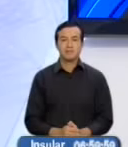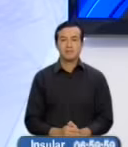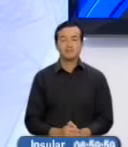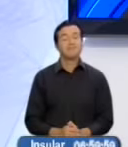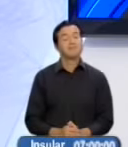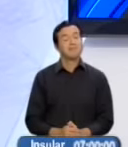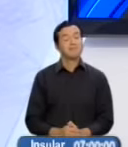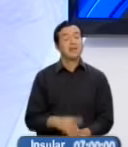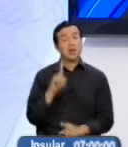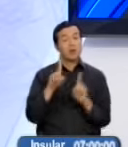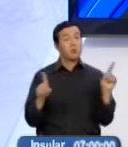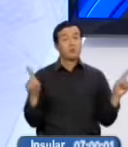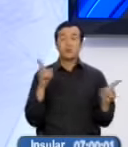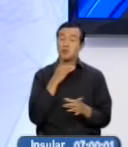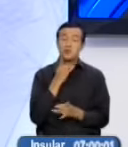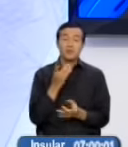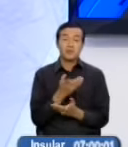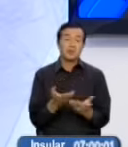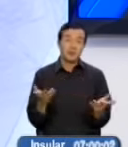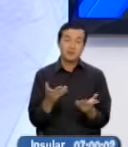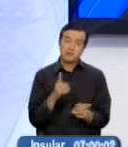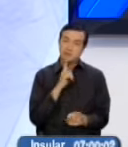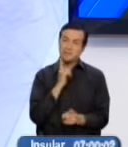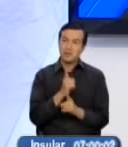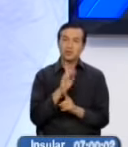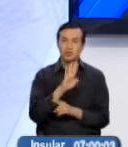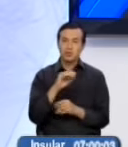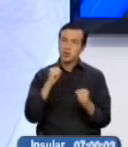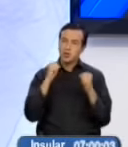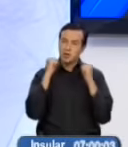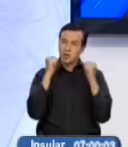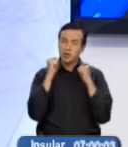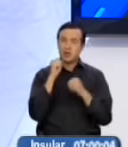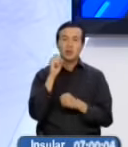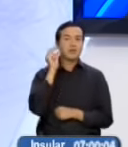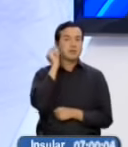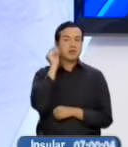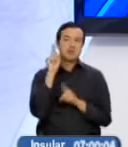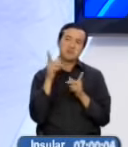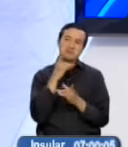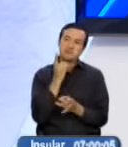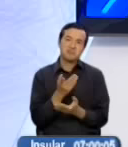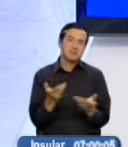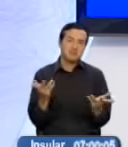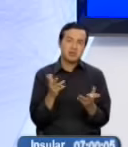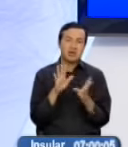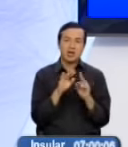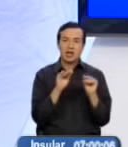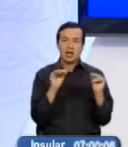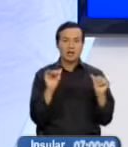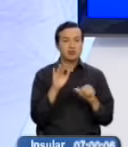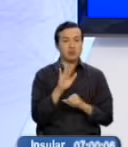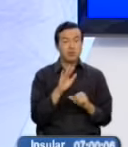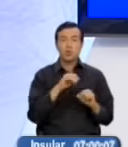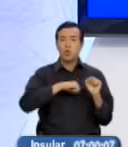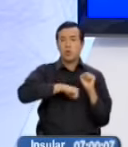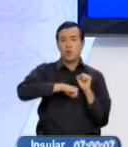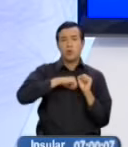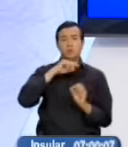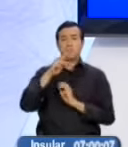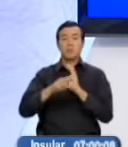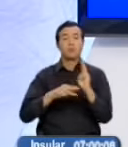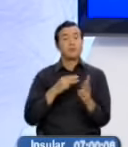Eso no les ha gustado a muchos que son lógicamente hinchas y fanáticos de CR7, pero la calidad del en su momento mejor goleador del